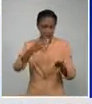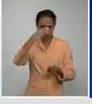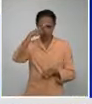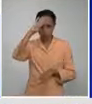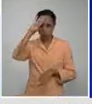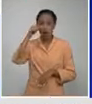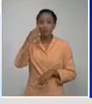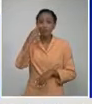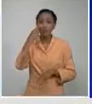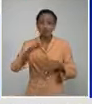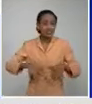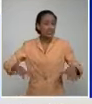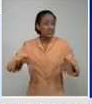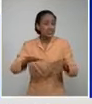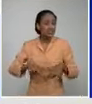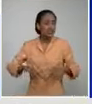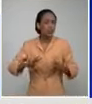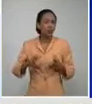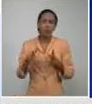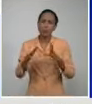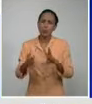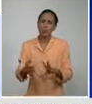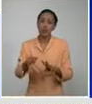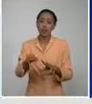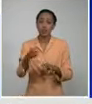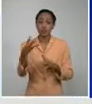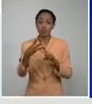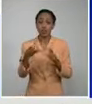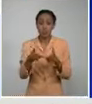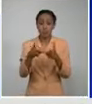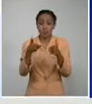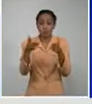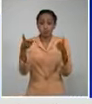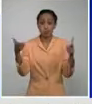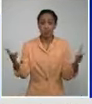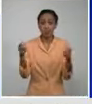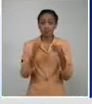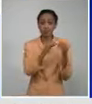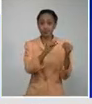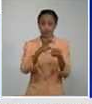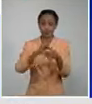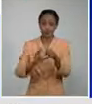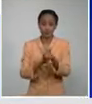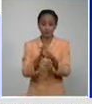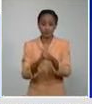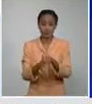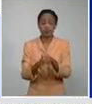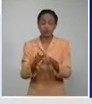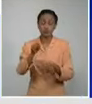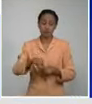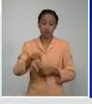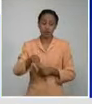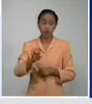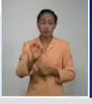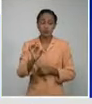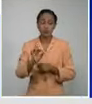complejo que ha sido este tercer incremento de casos que hemos tenido en nuestro país, a